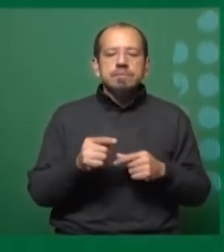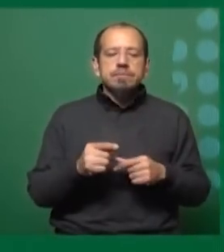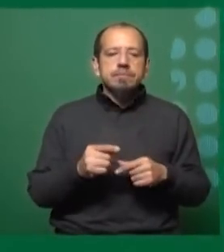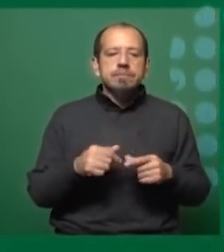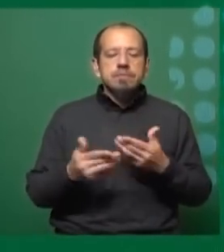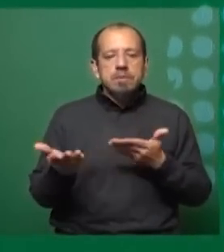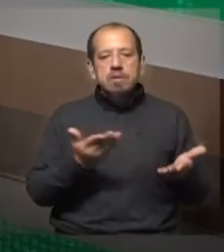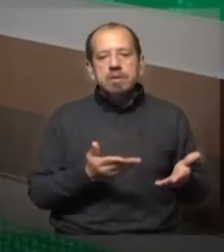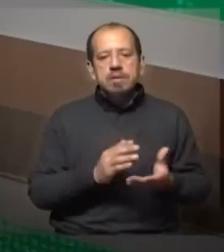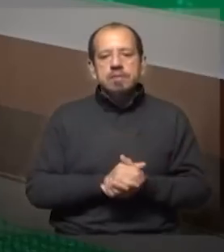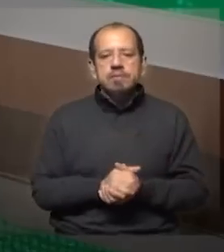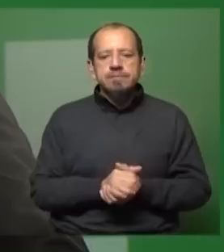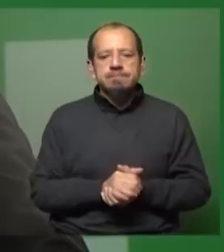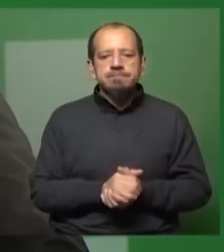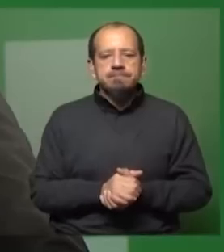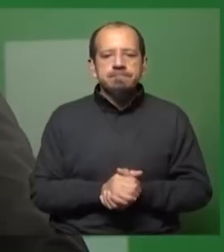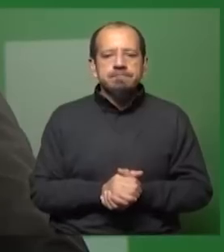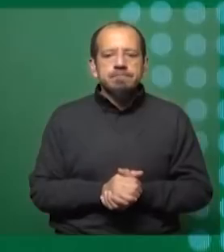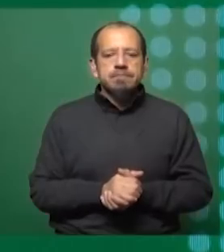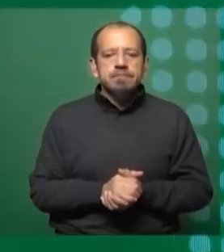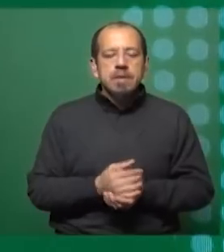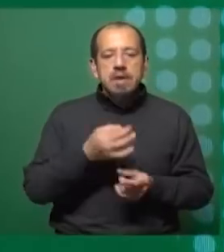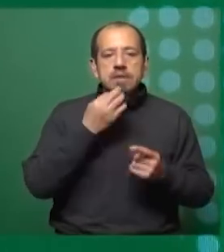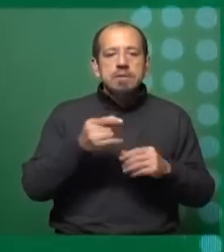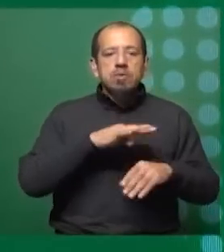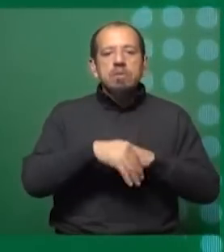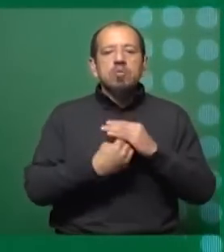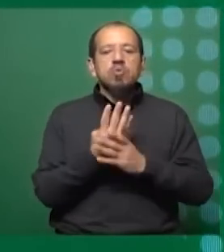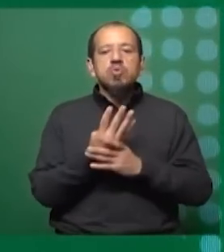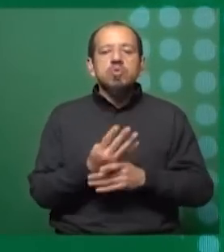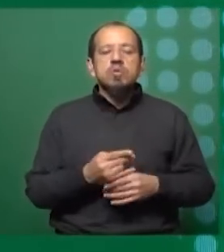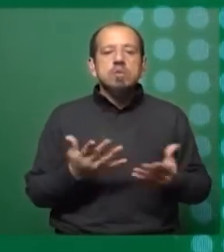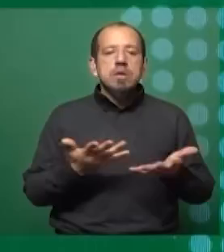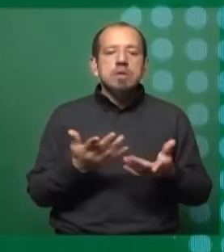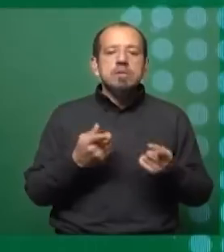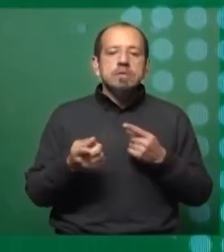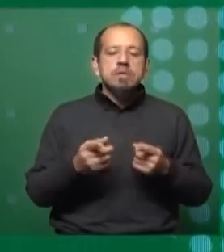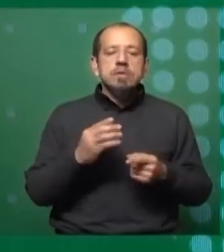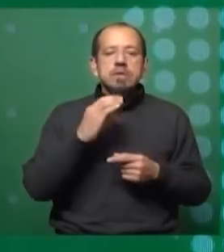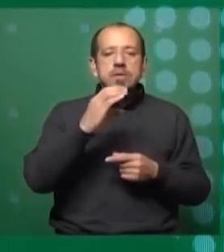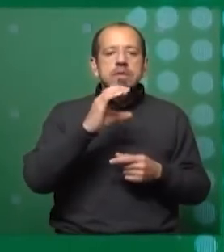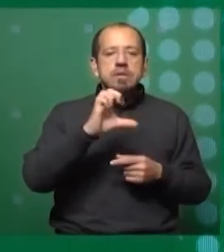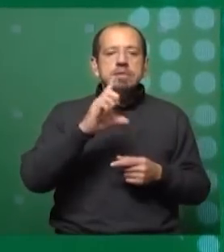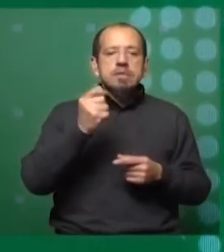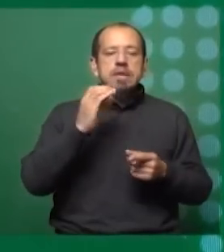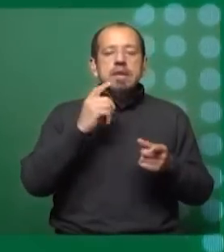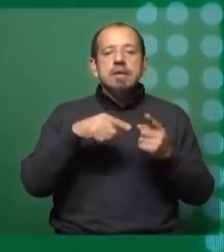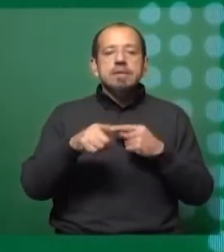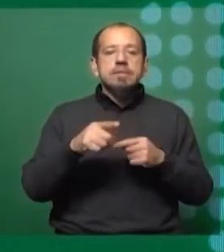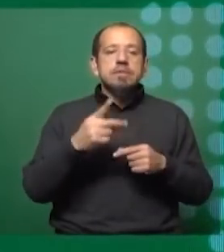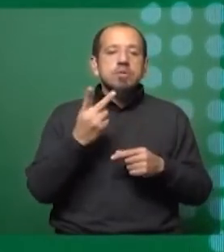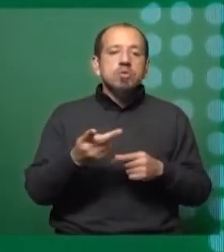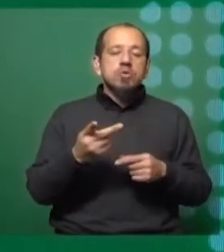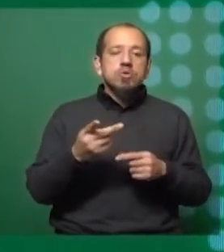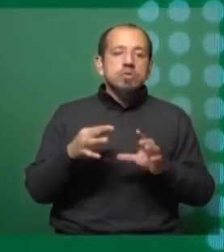nosotros aquí bienvenido Álvaro gracias gracias Jana bueno hablábamos del mercosur estamos a pocos días de la Cumbre de la celac con la Unión Europea dos regiones